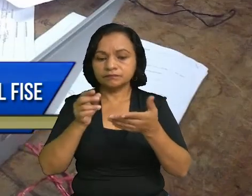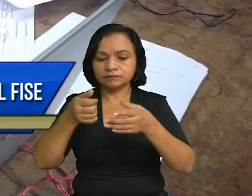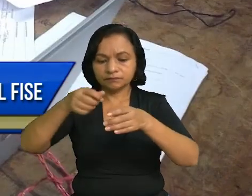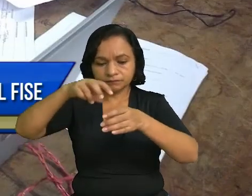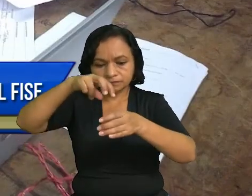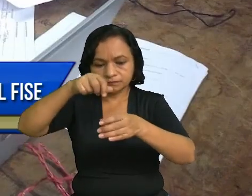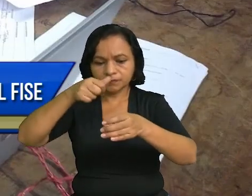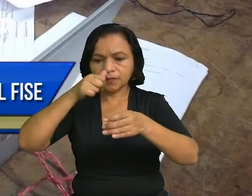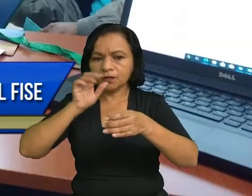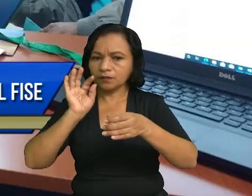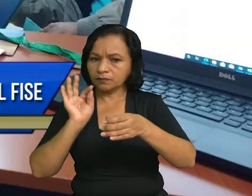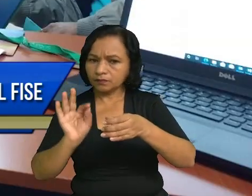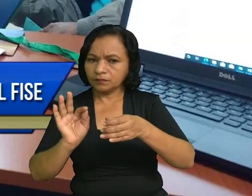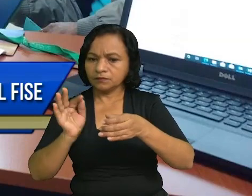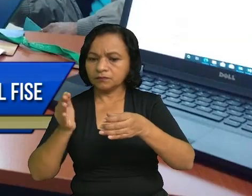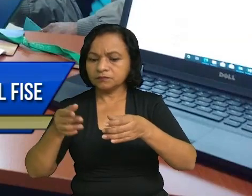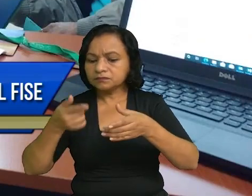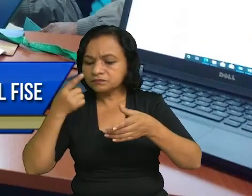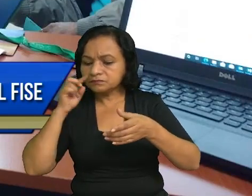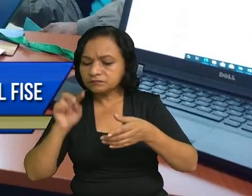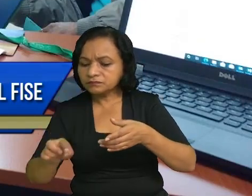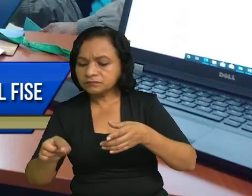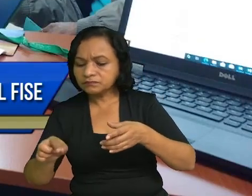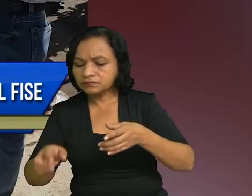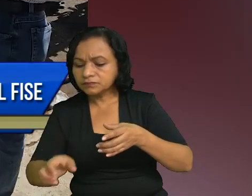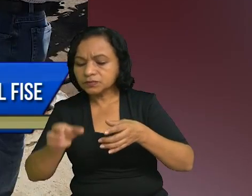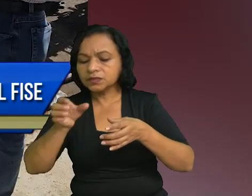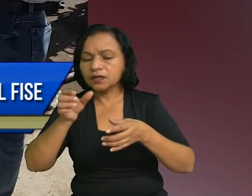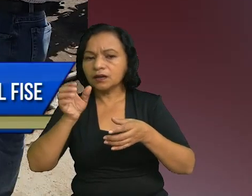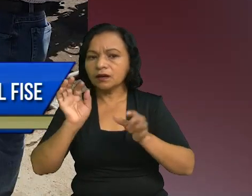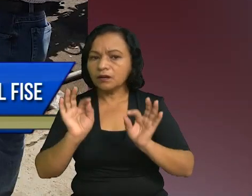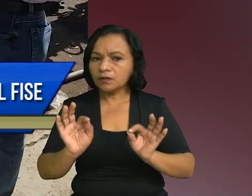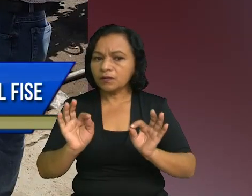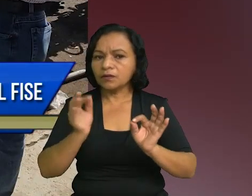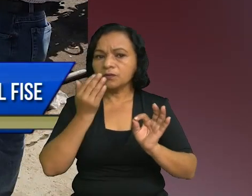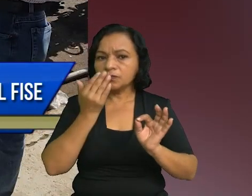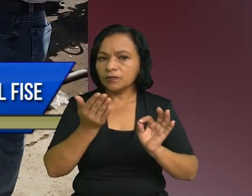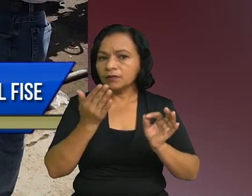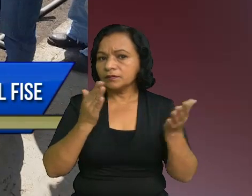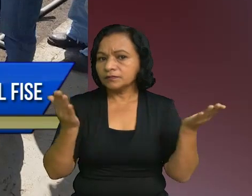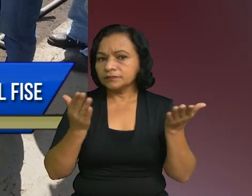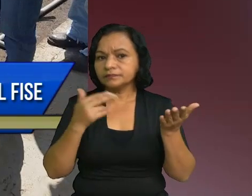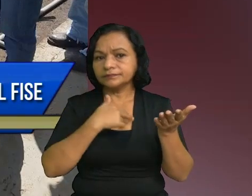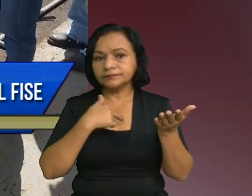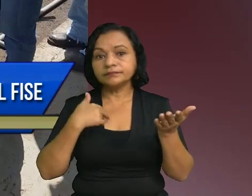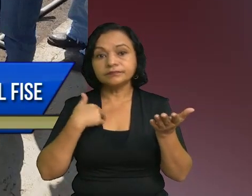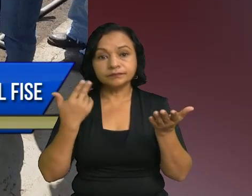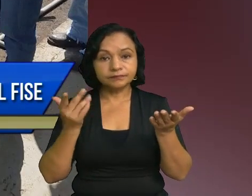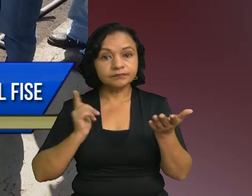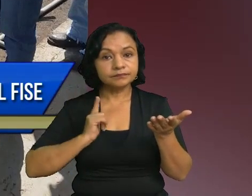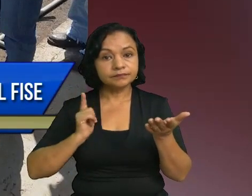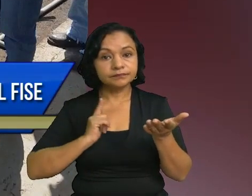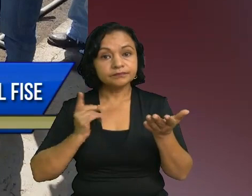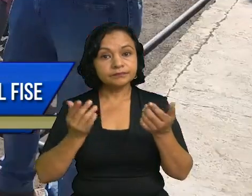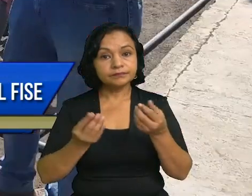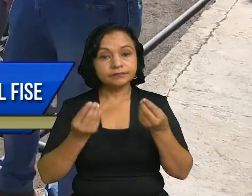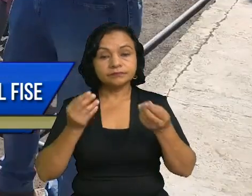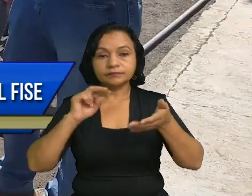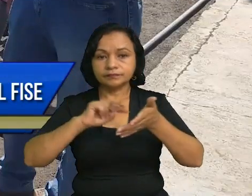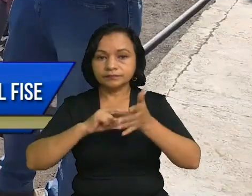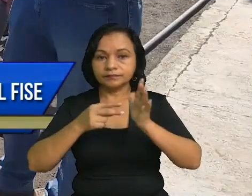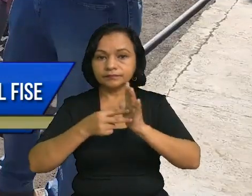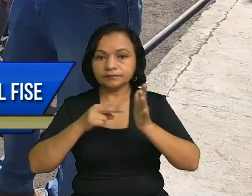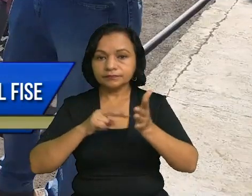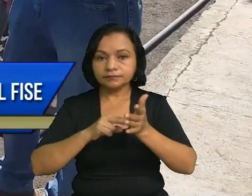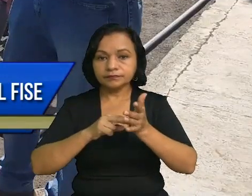del agua que nosotros vamos a llevarle a la gente porque ahora nosotros acuñamos un concepto que